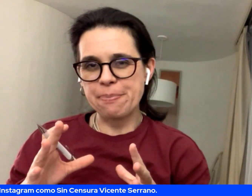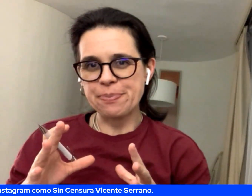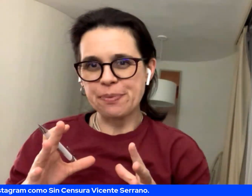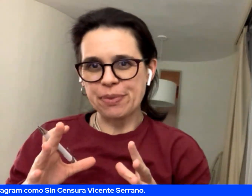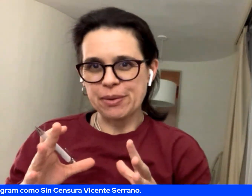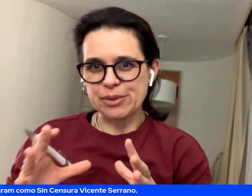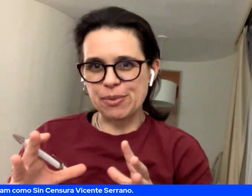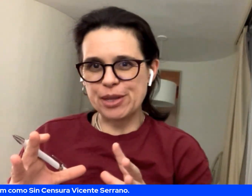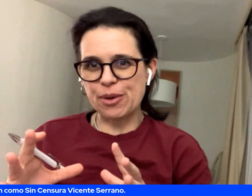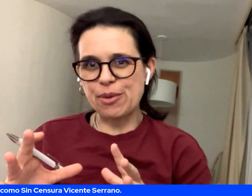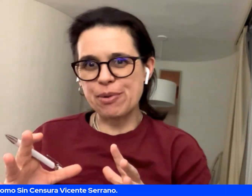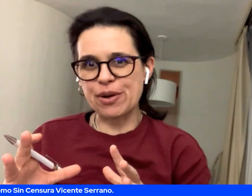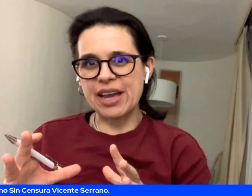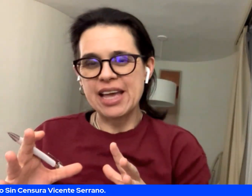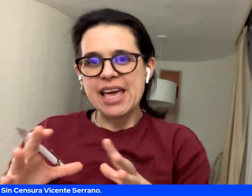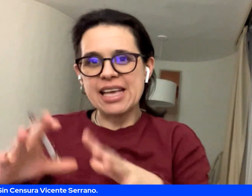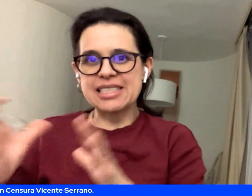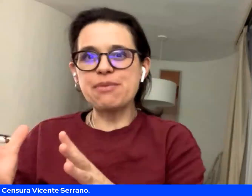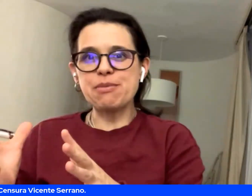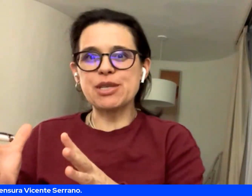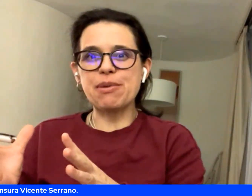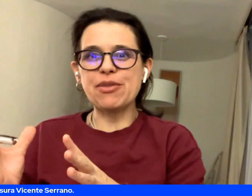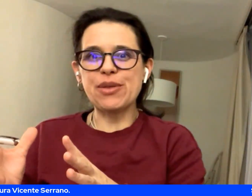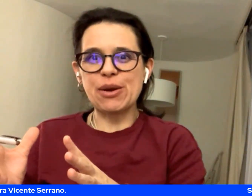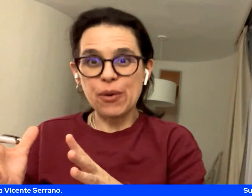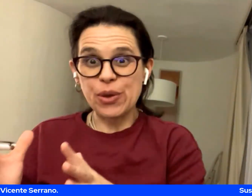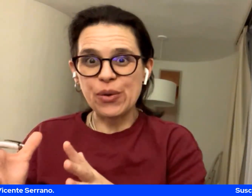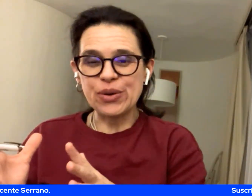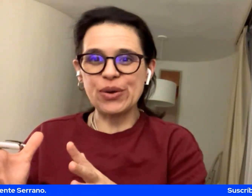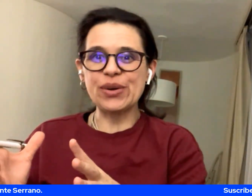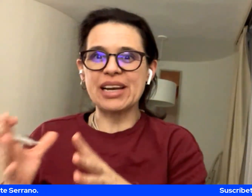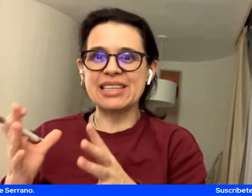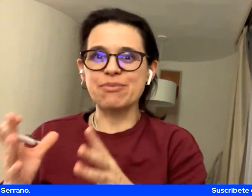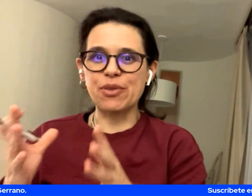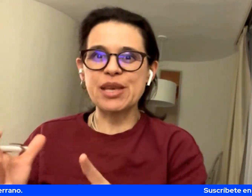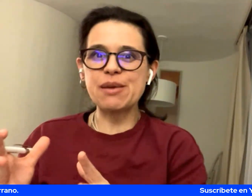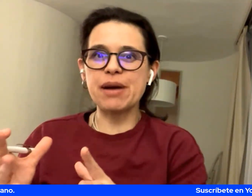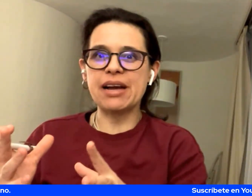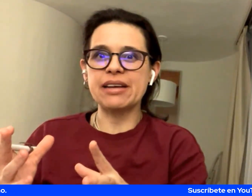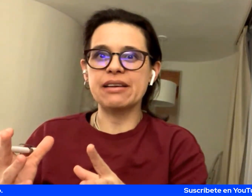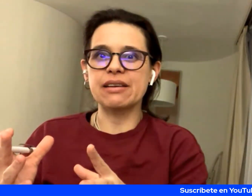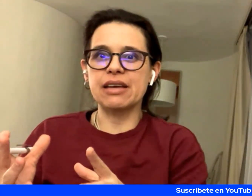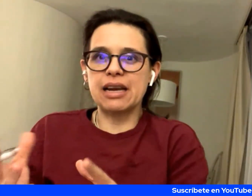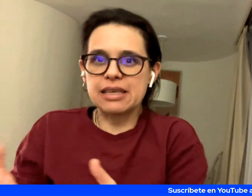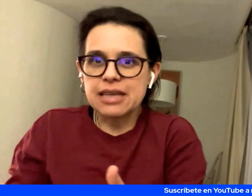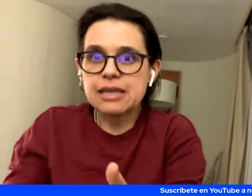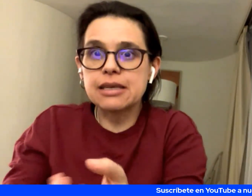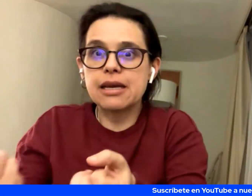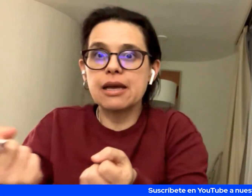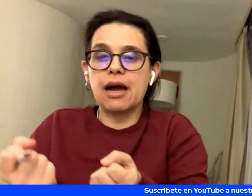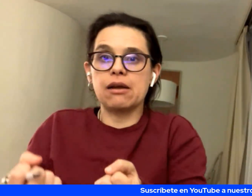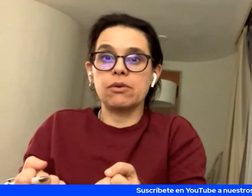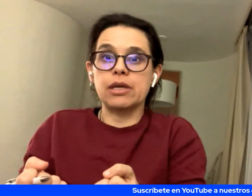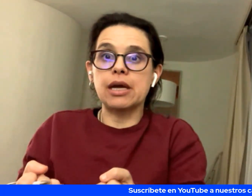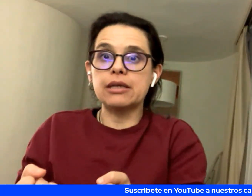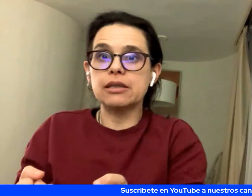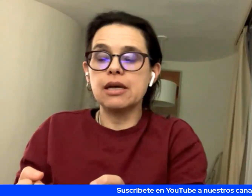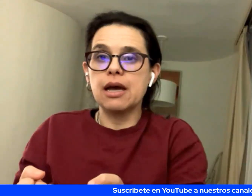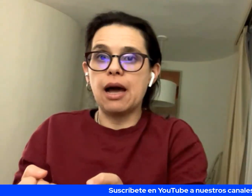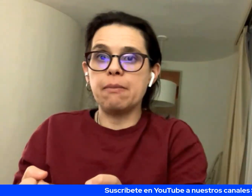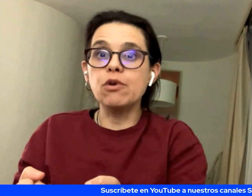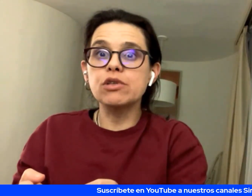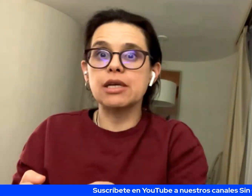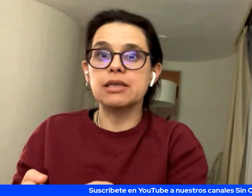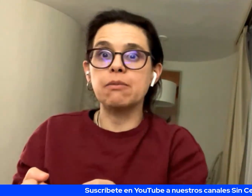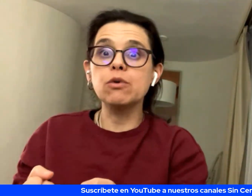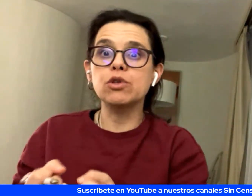mañanera, sobre todo porque estábamos hablando del odio, ¿no? Que les motiva, que les hace aglutinar